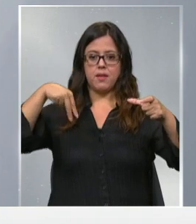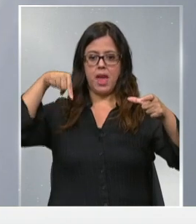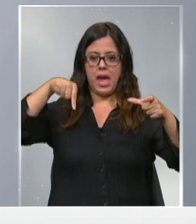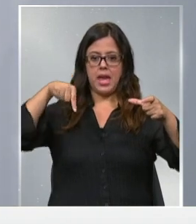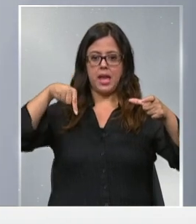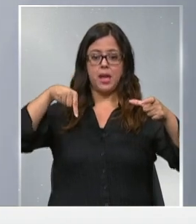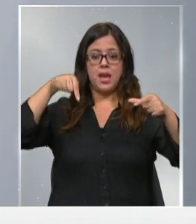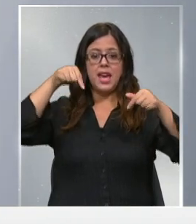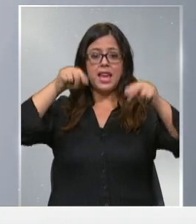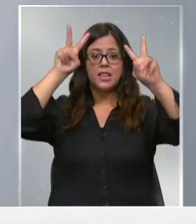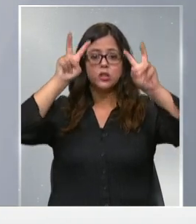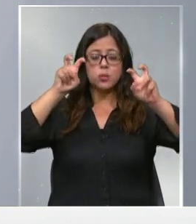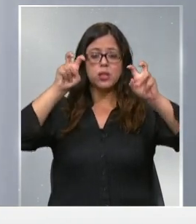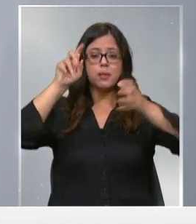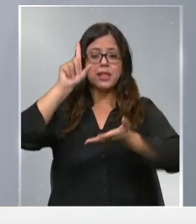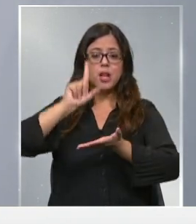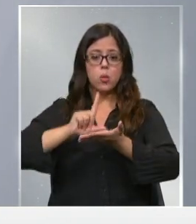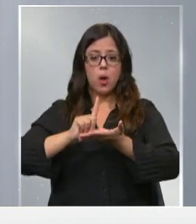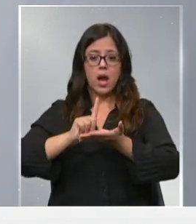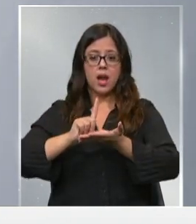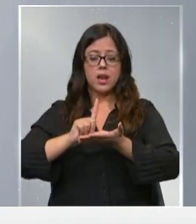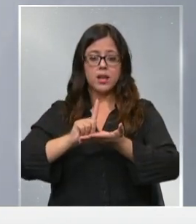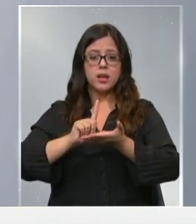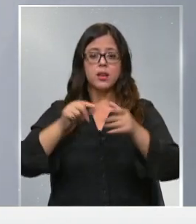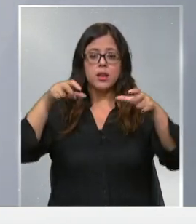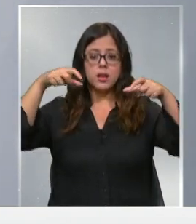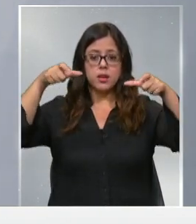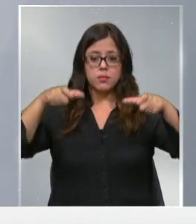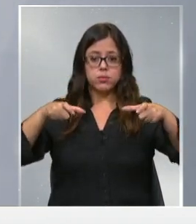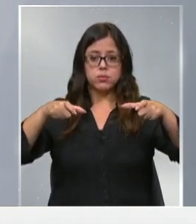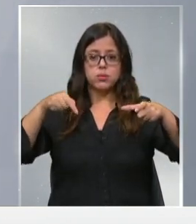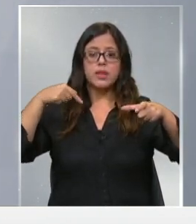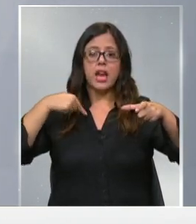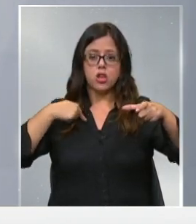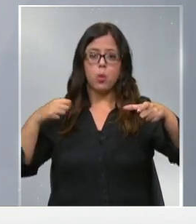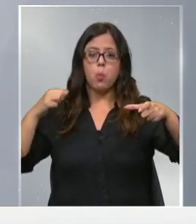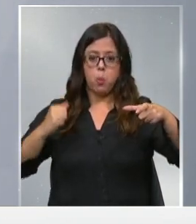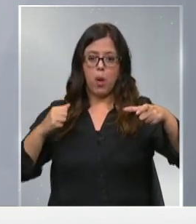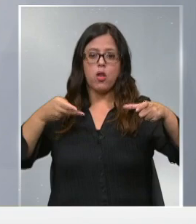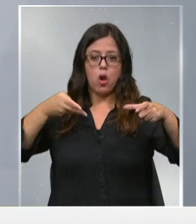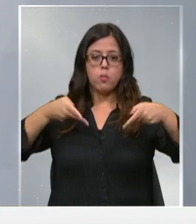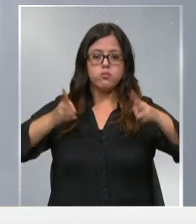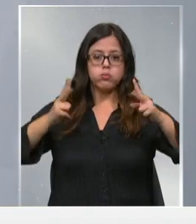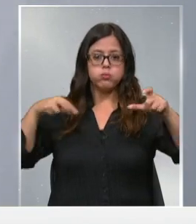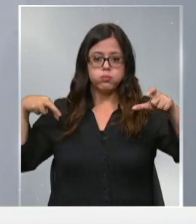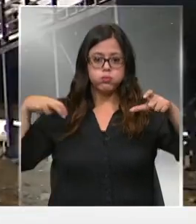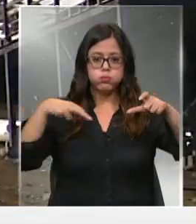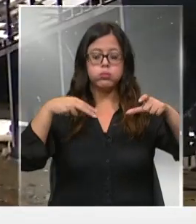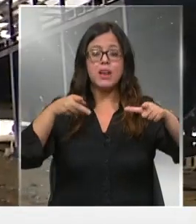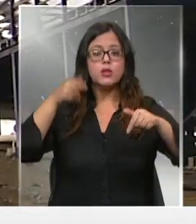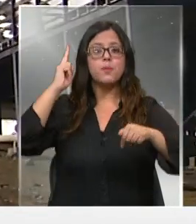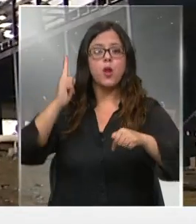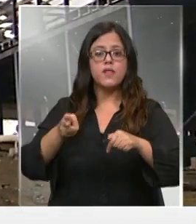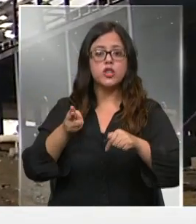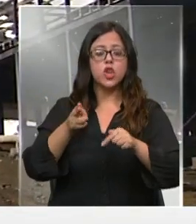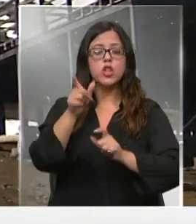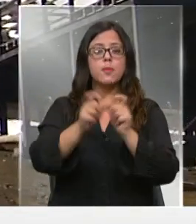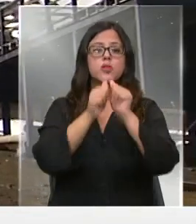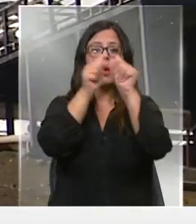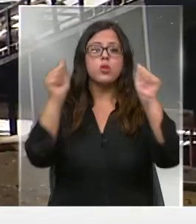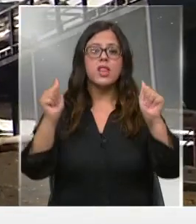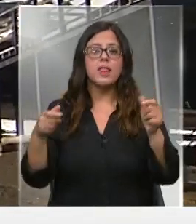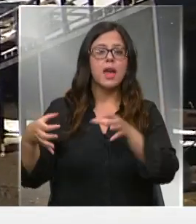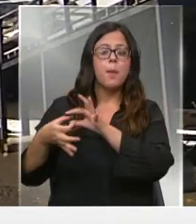Este supuestamente es el lugar hasta donde se puede llegar ahora Es la restricción puesta por las autoridades ante